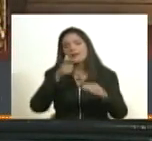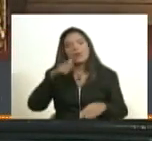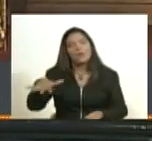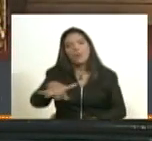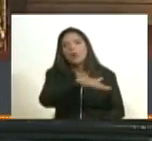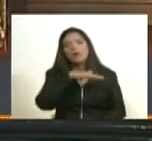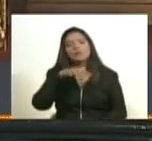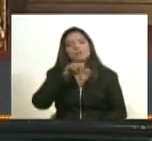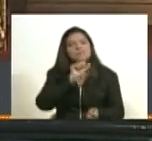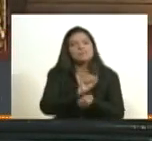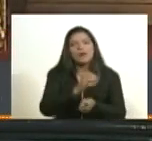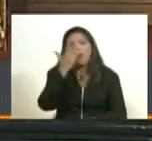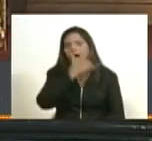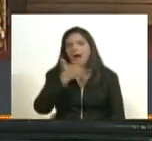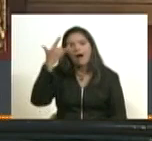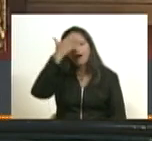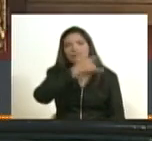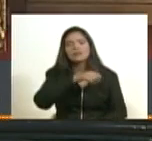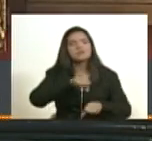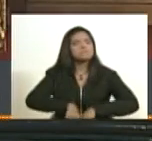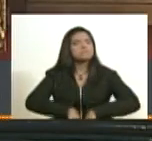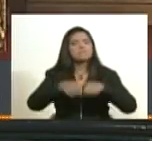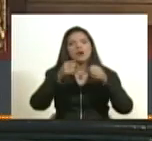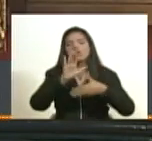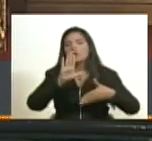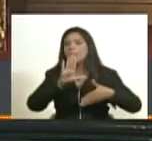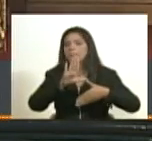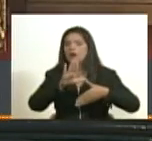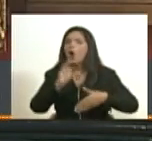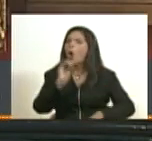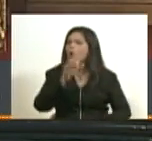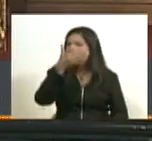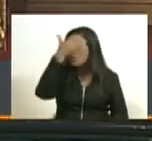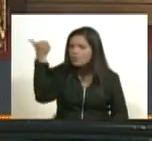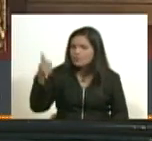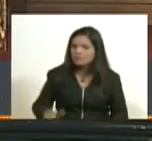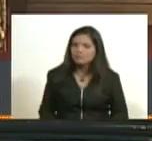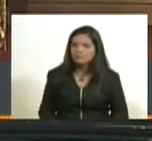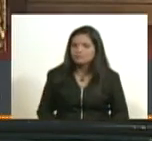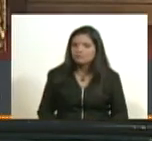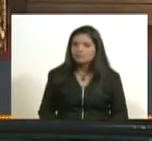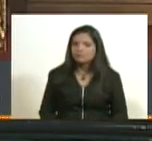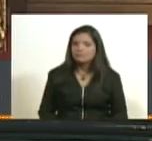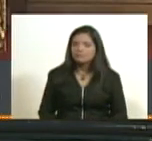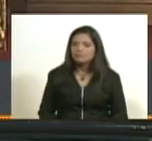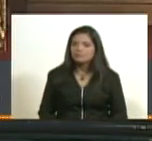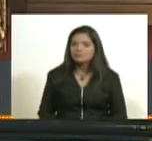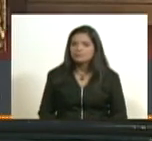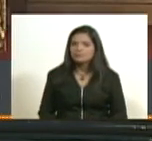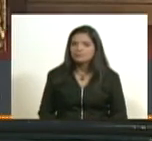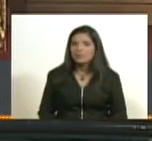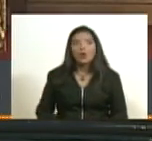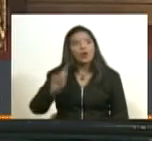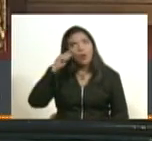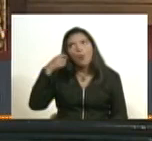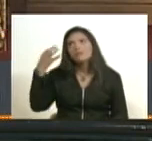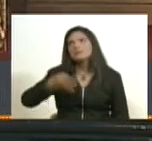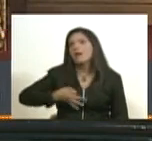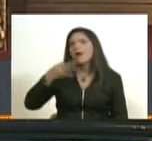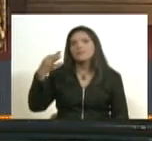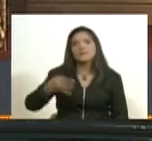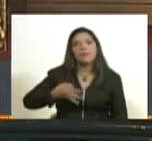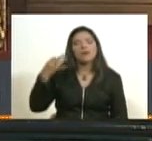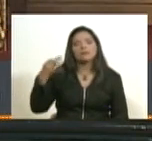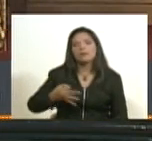esclavizaron toda África, esclavizaron y exterminaron toda América. ¿O es que se olvida eso? Nos recuerdan todo el tiempo el holocausto